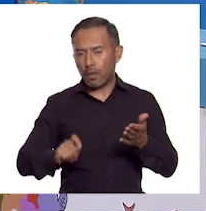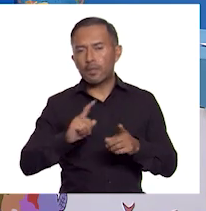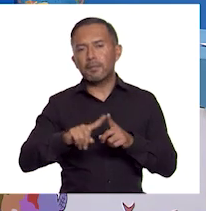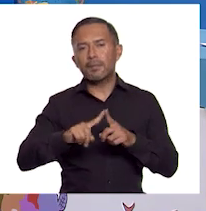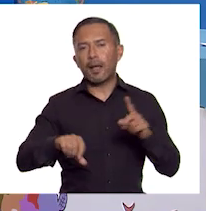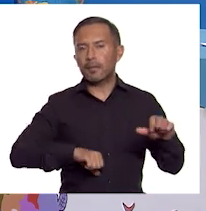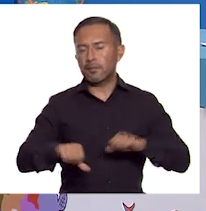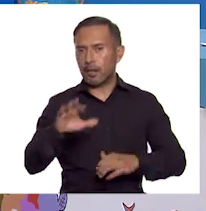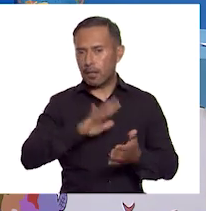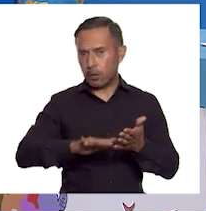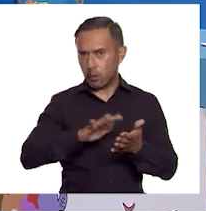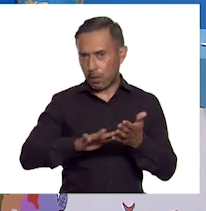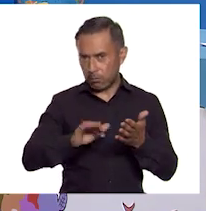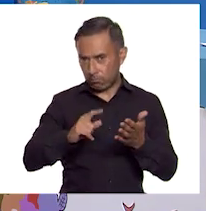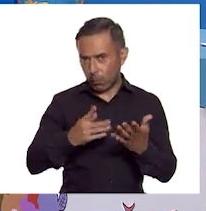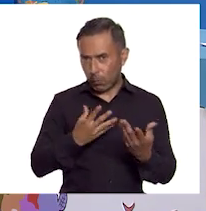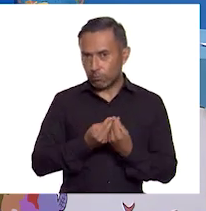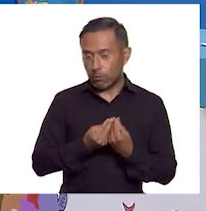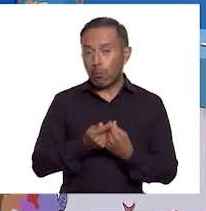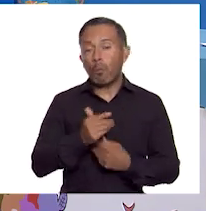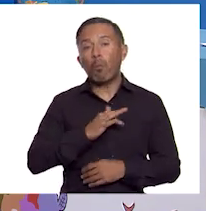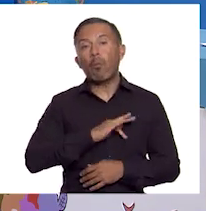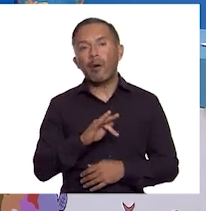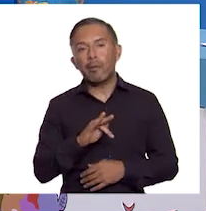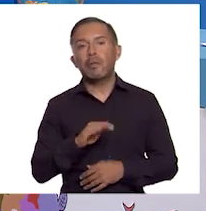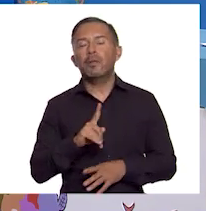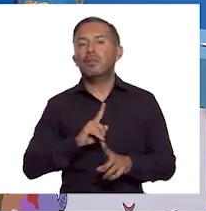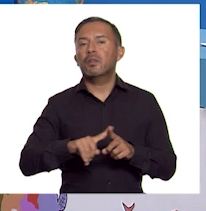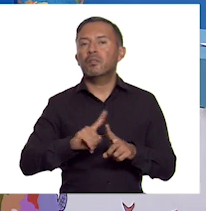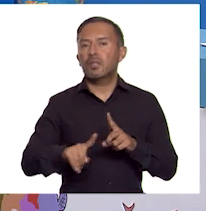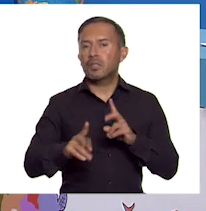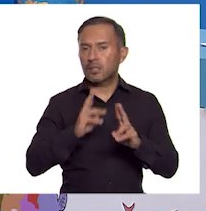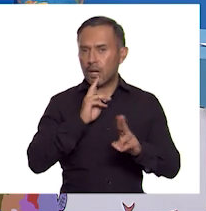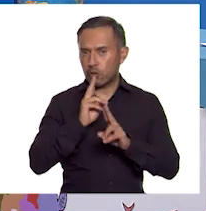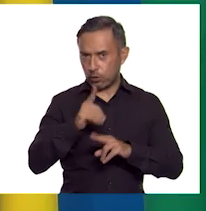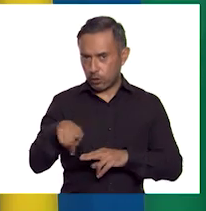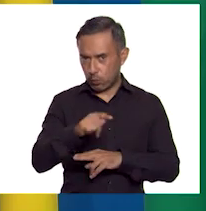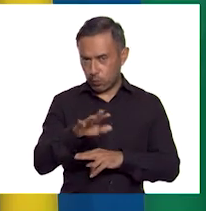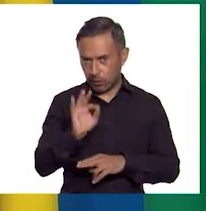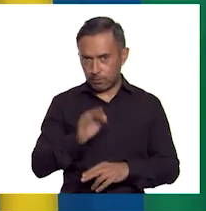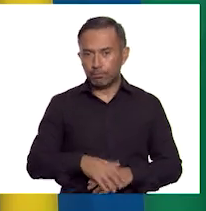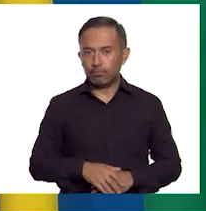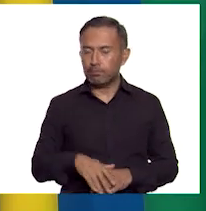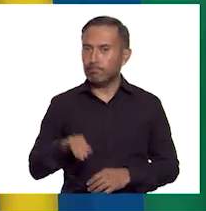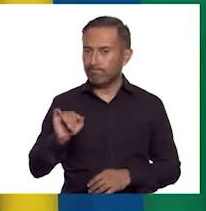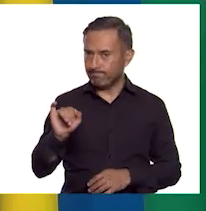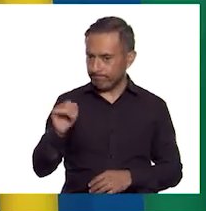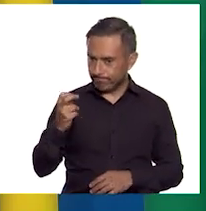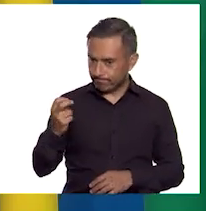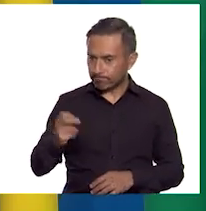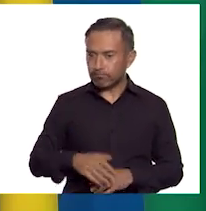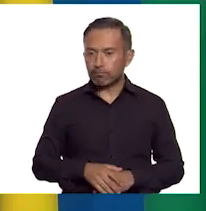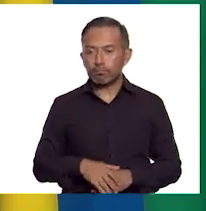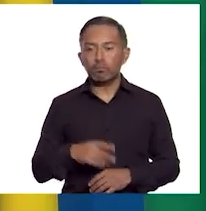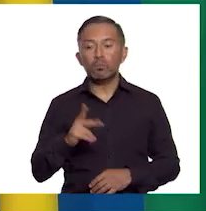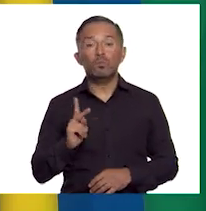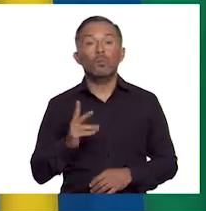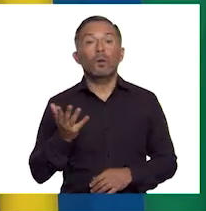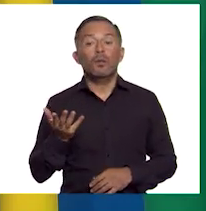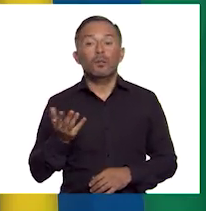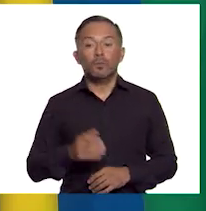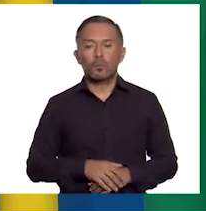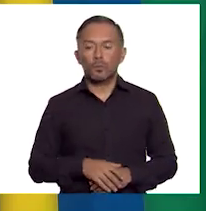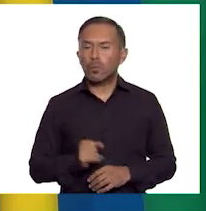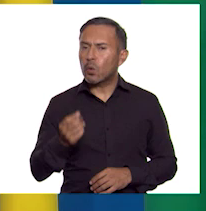con nosotros para que luego las hagan con las narraciones que ustedes eligieron. Exacto. Pues bueno, diga, maestro,